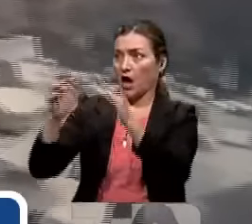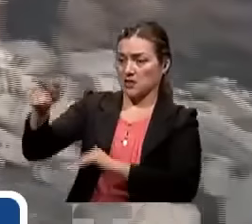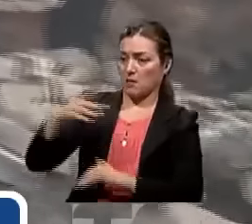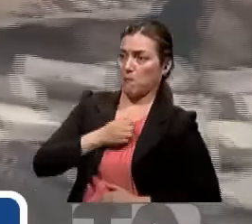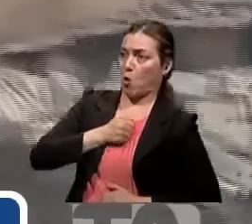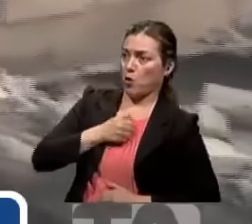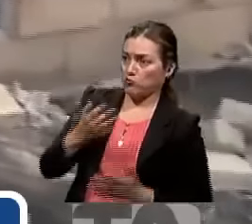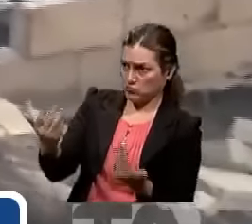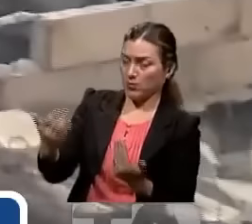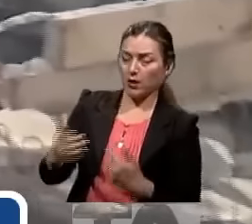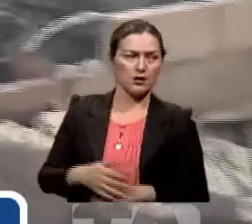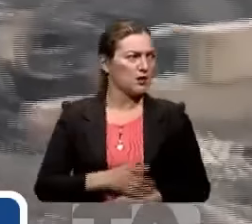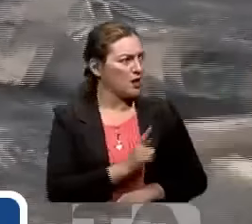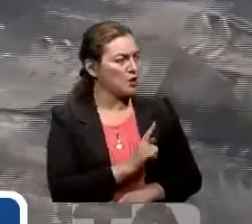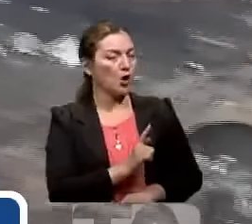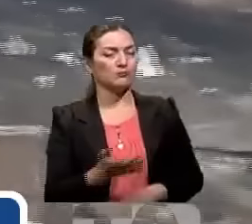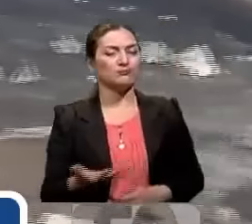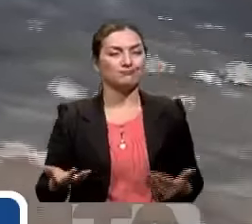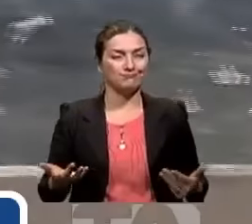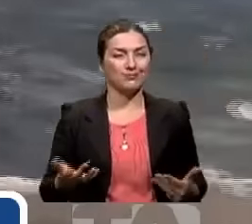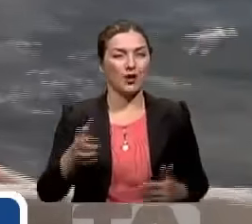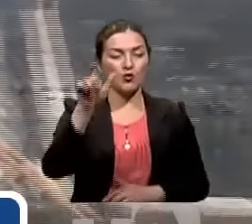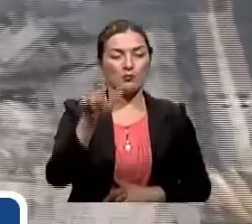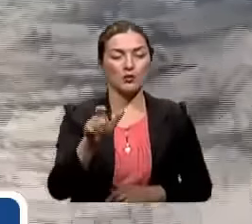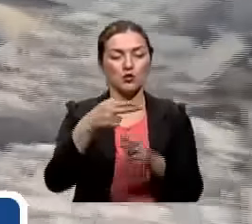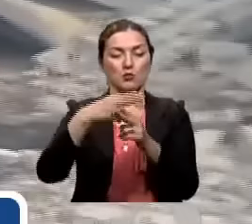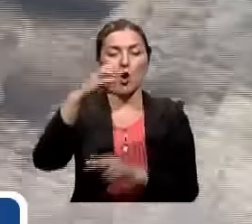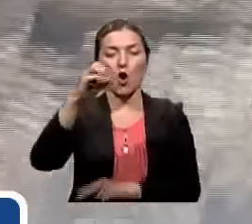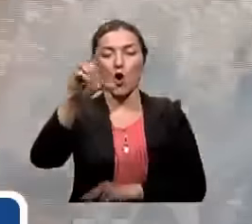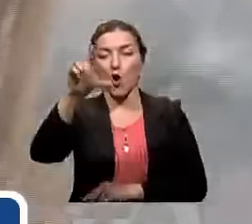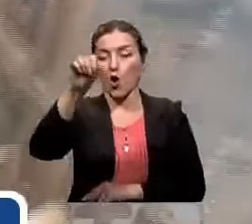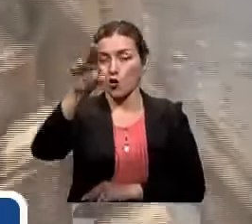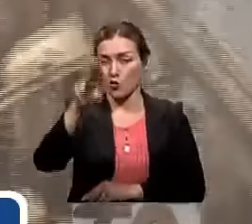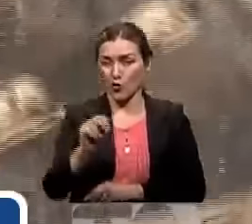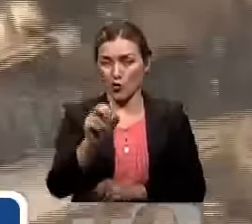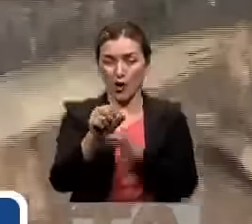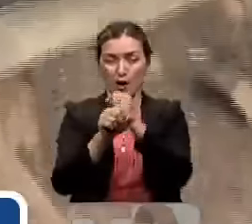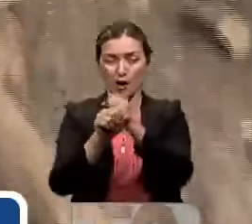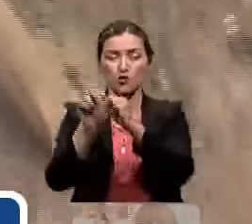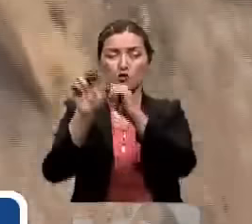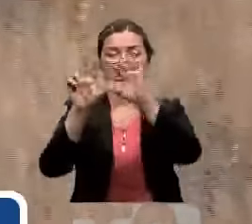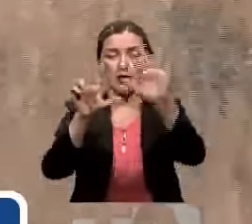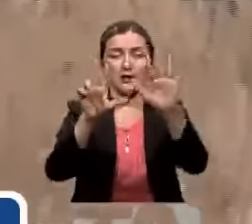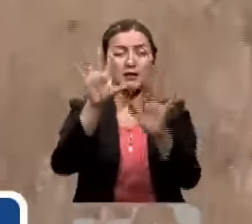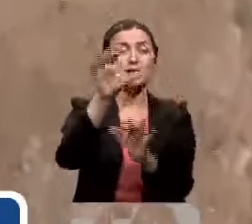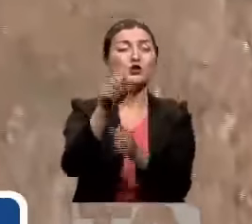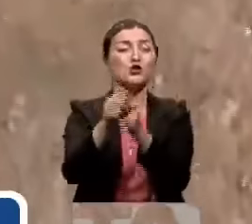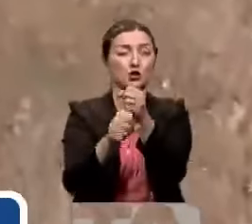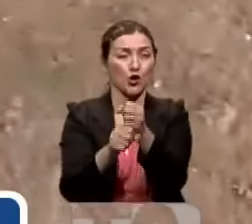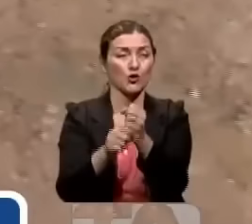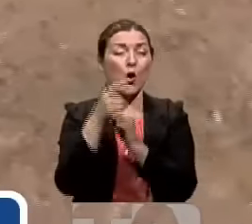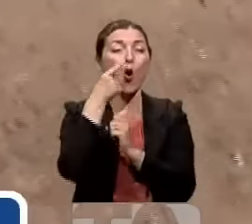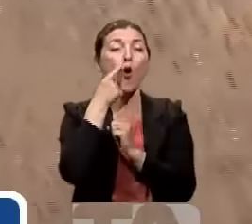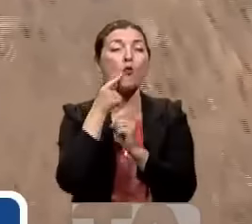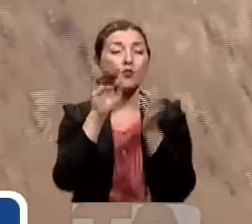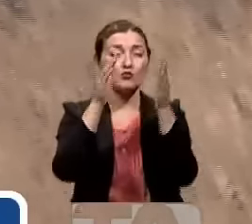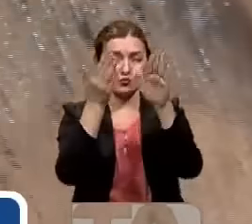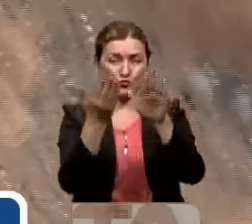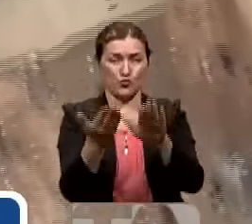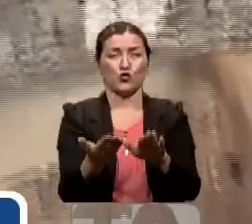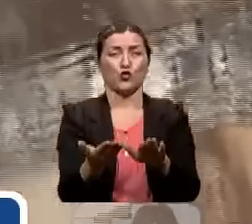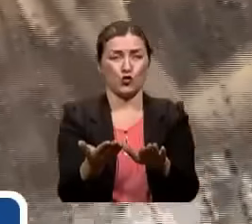los afectados se encuentra el señor Colón Alfonso Dumes Quinto, de 85 años de edad. Él murió tras